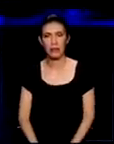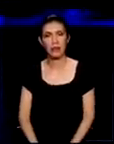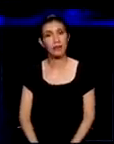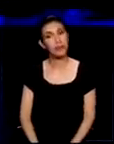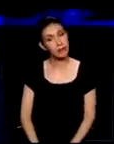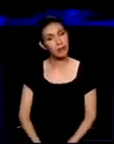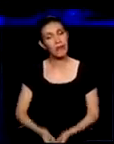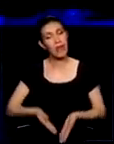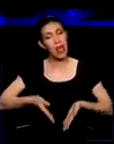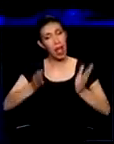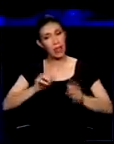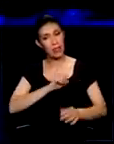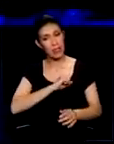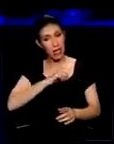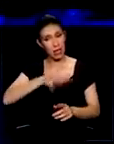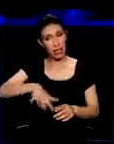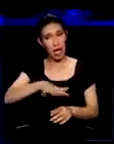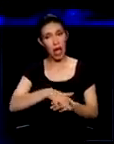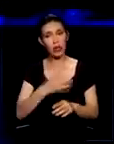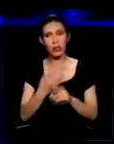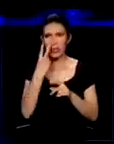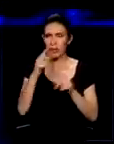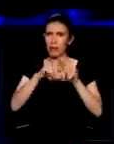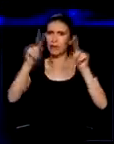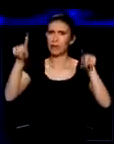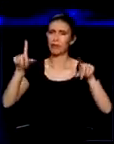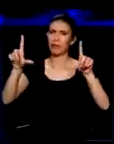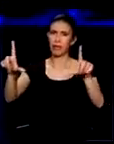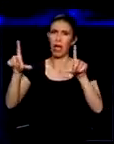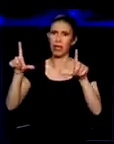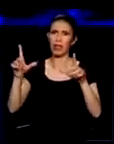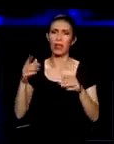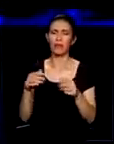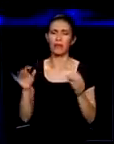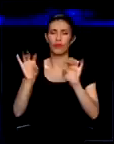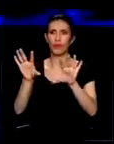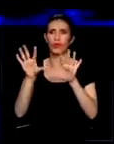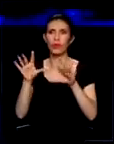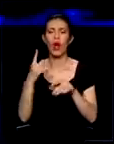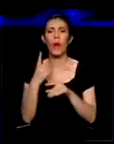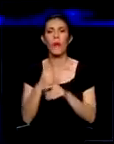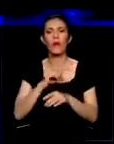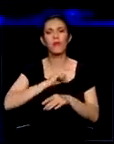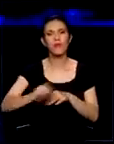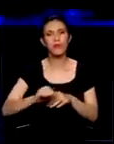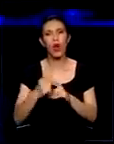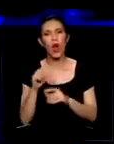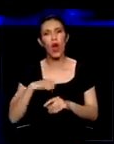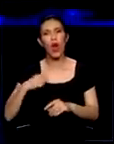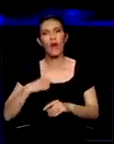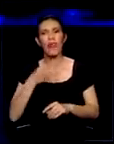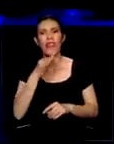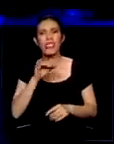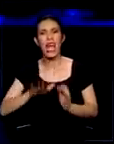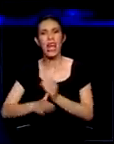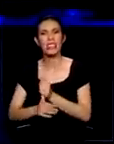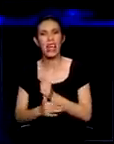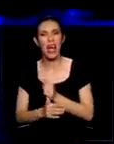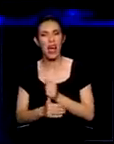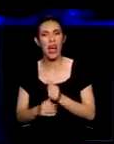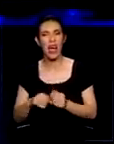Por las calles de la capital se ha observado un llamativo cartel. Se trata de una funa a un joven a quien acusan de una estafa masiva. Ofrecía autos muy